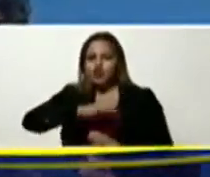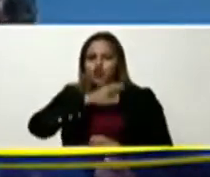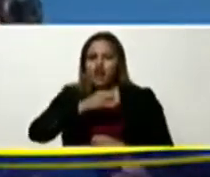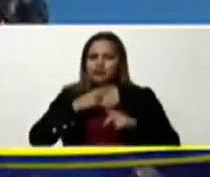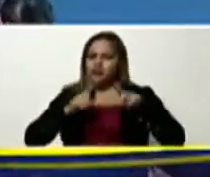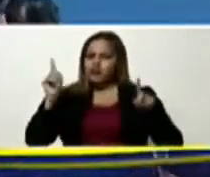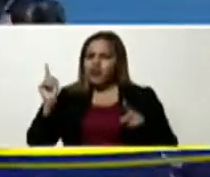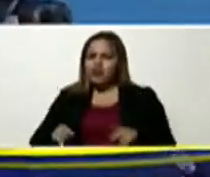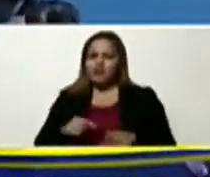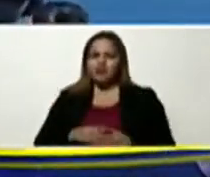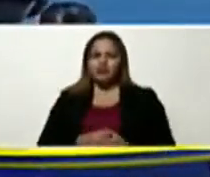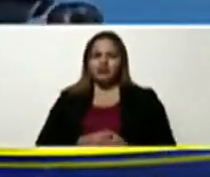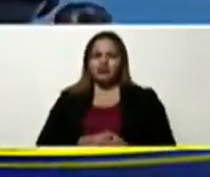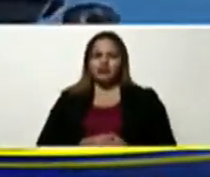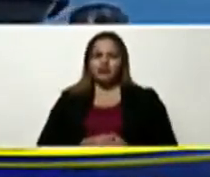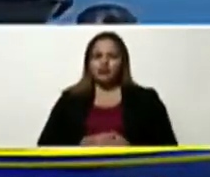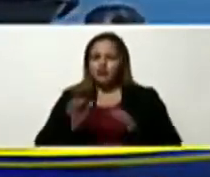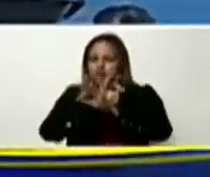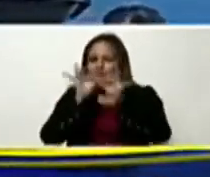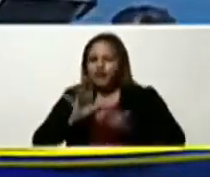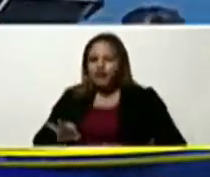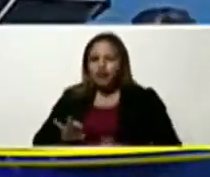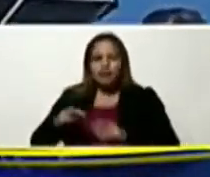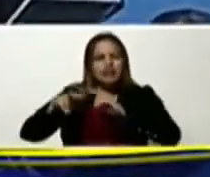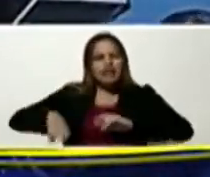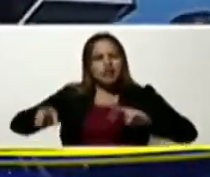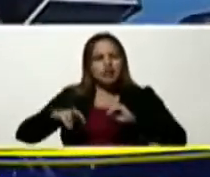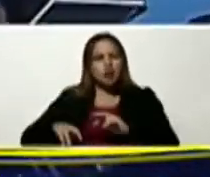también con un estilo periodístico